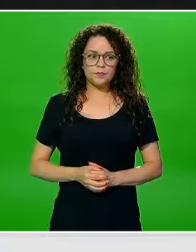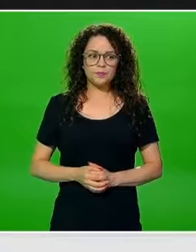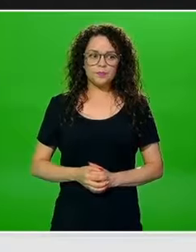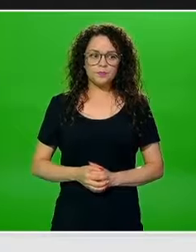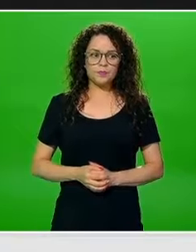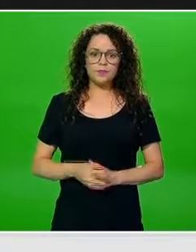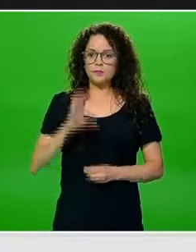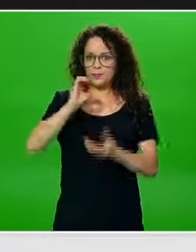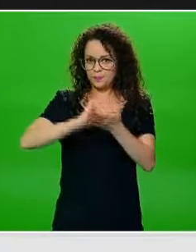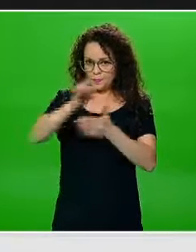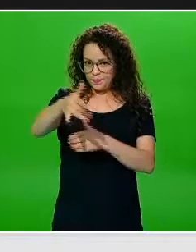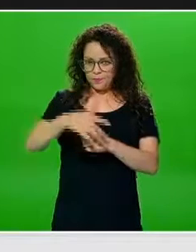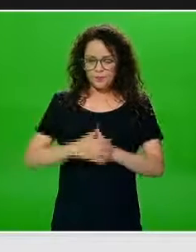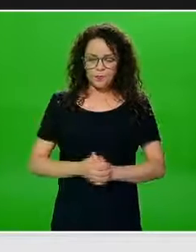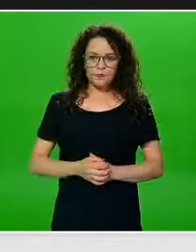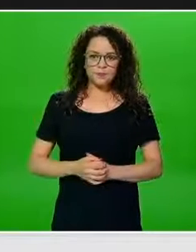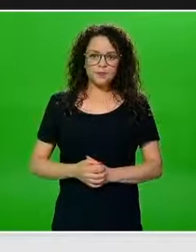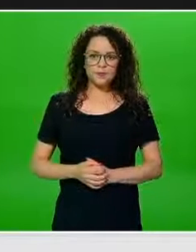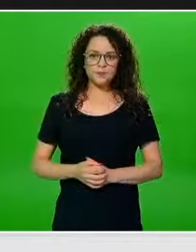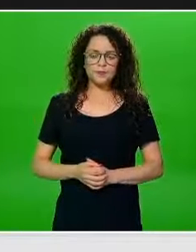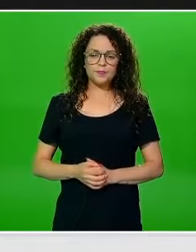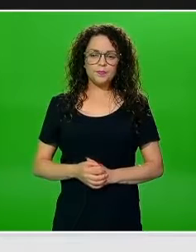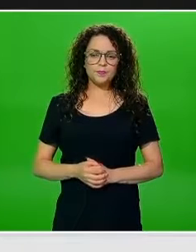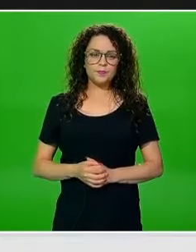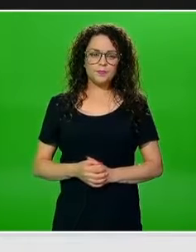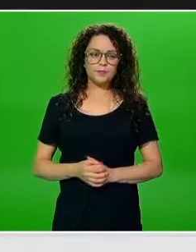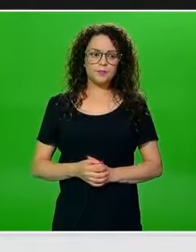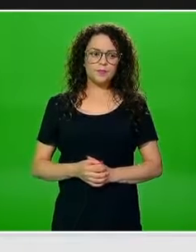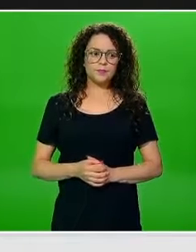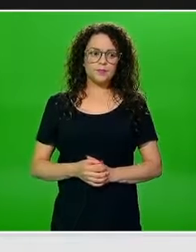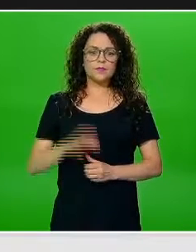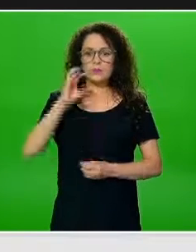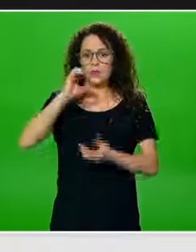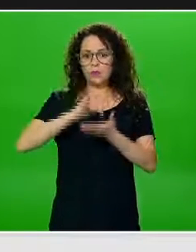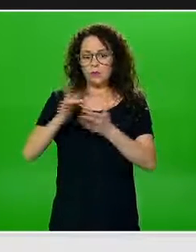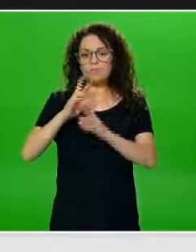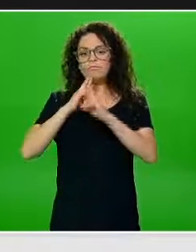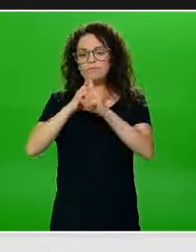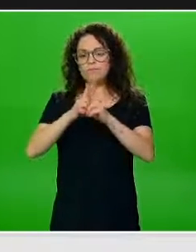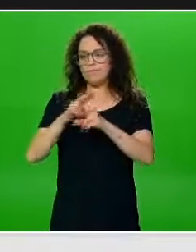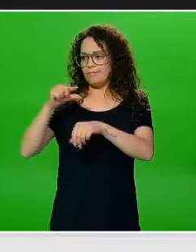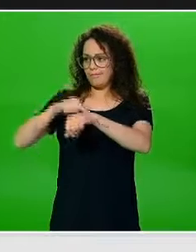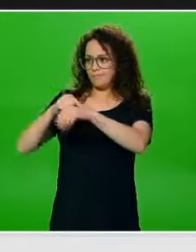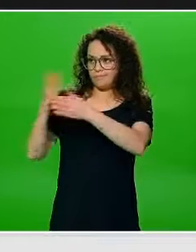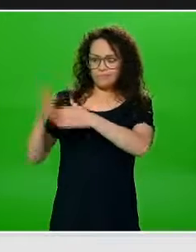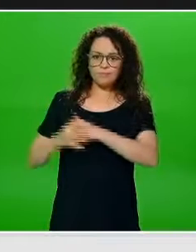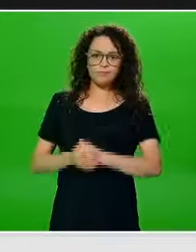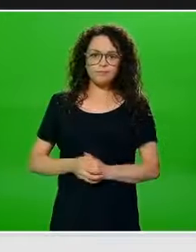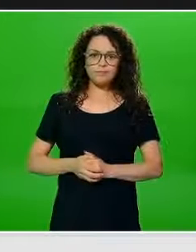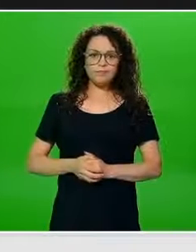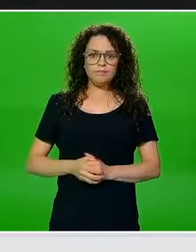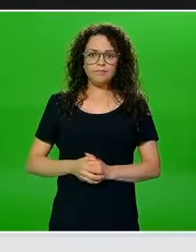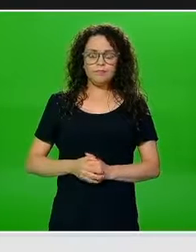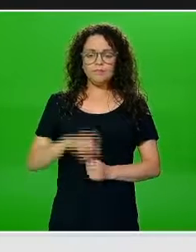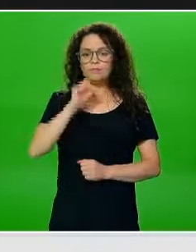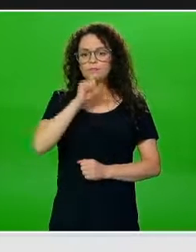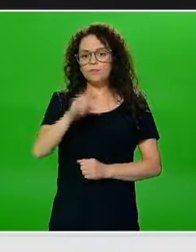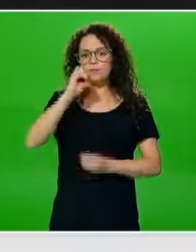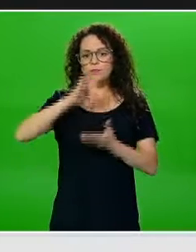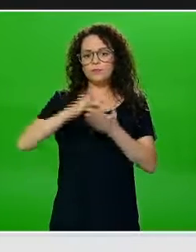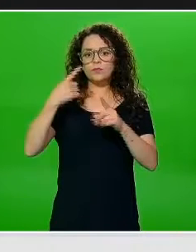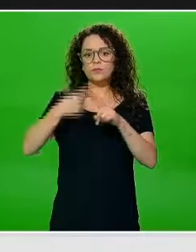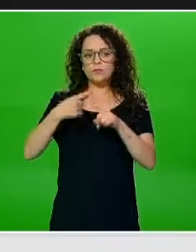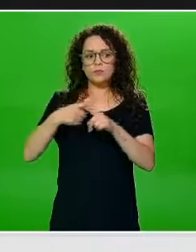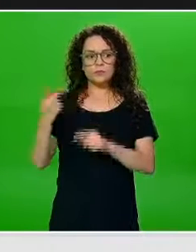Gracias. Gracias también. Gracias por la respuesta, doctor, y muchas gracias también por sus preguntas a